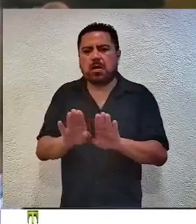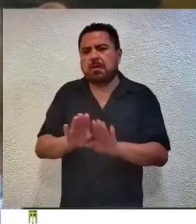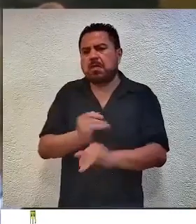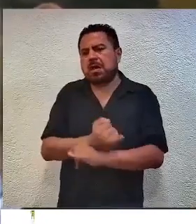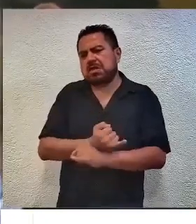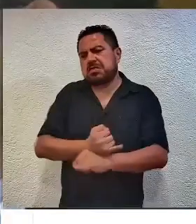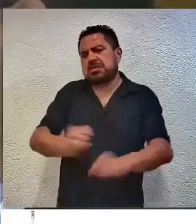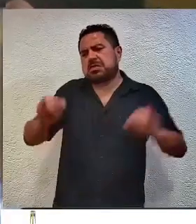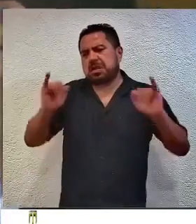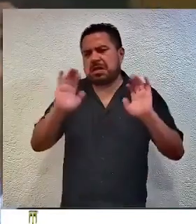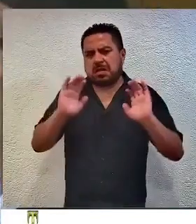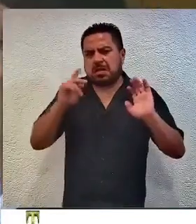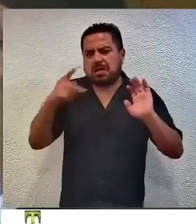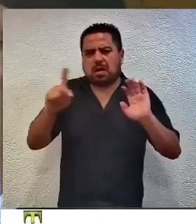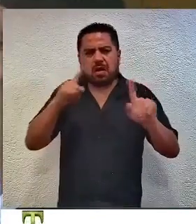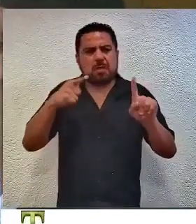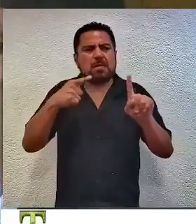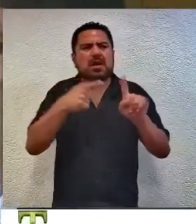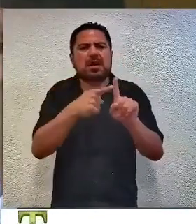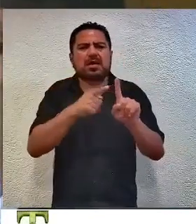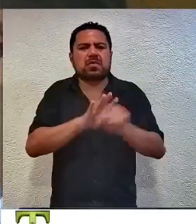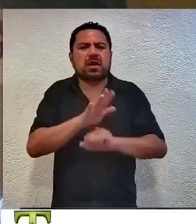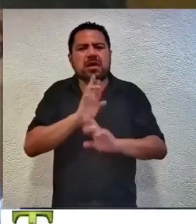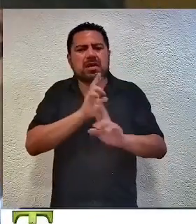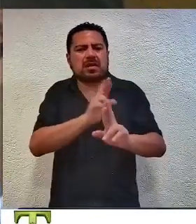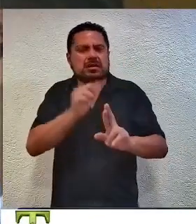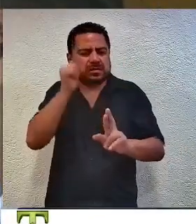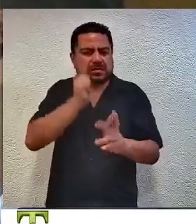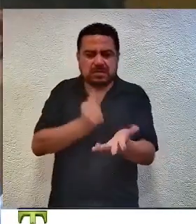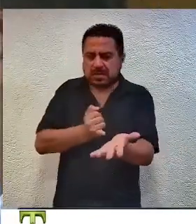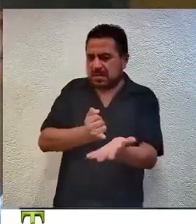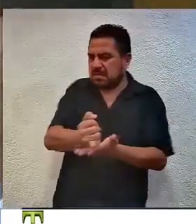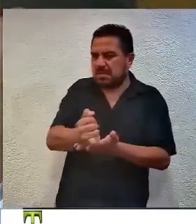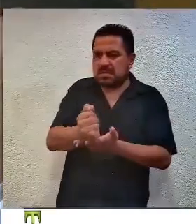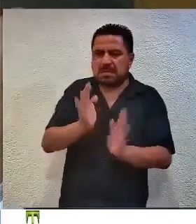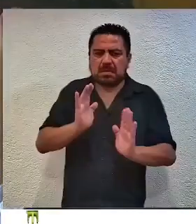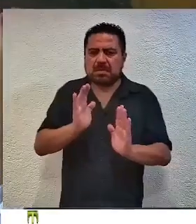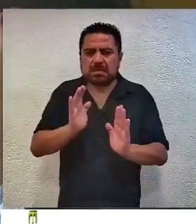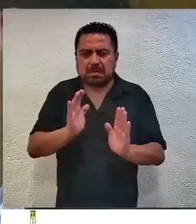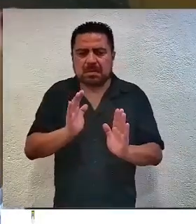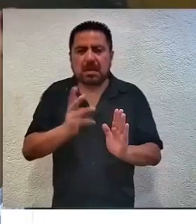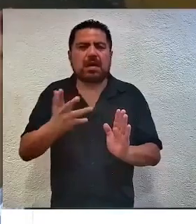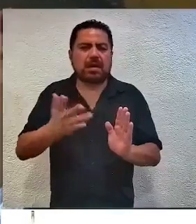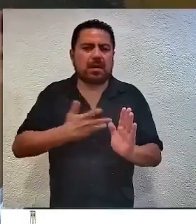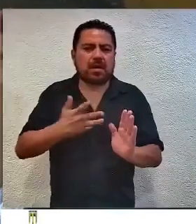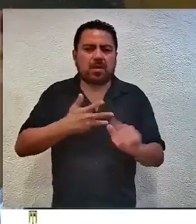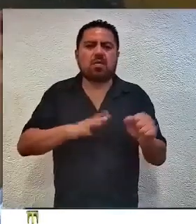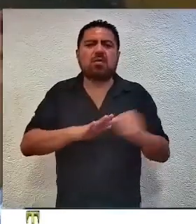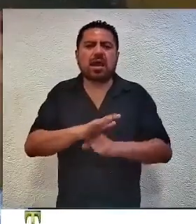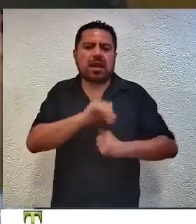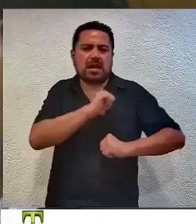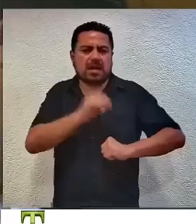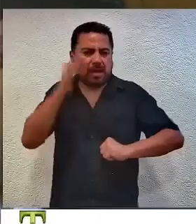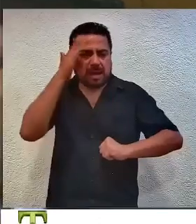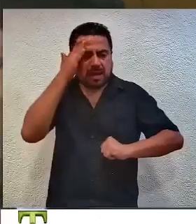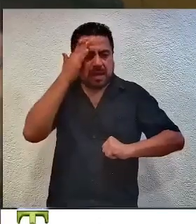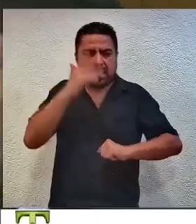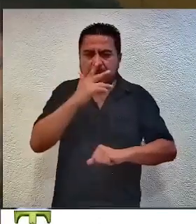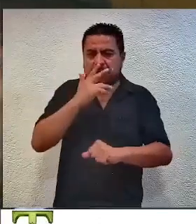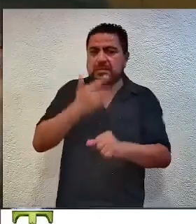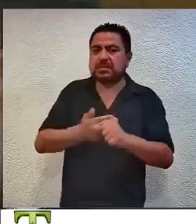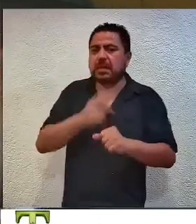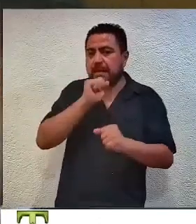independiente, imparcial, objetivo, cuyas resoluciones serán definitivas e inatacables y tendrán las siguientes atribuciones y